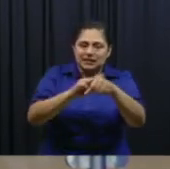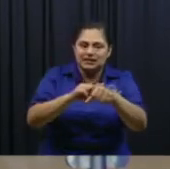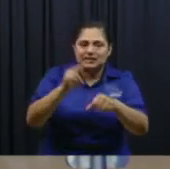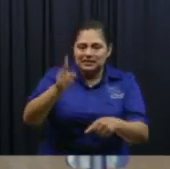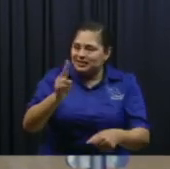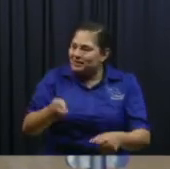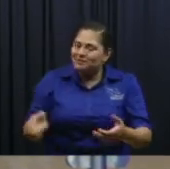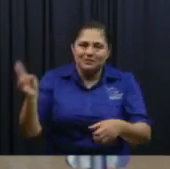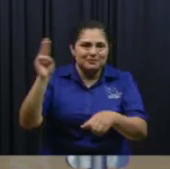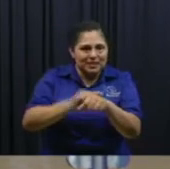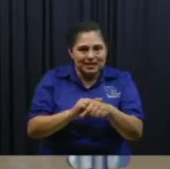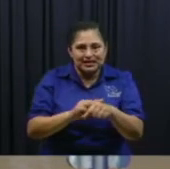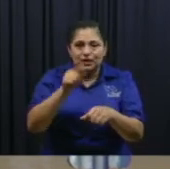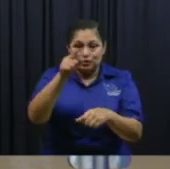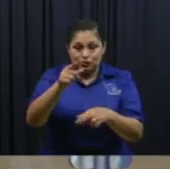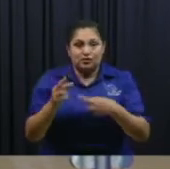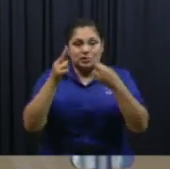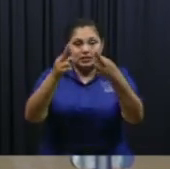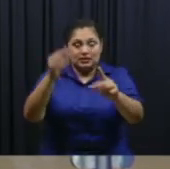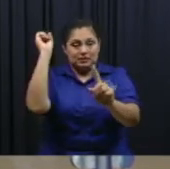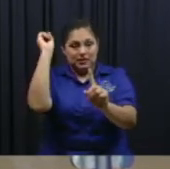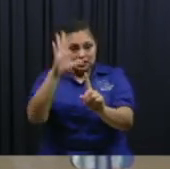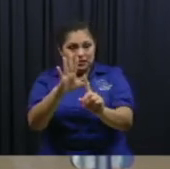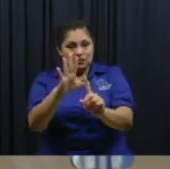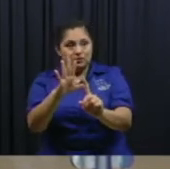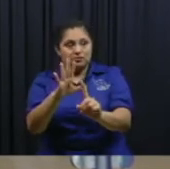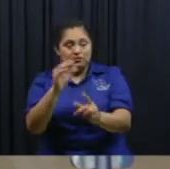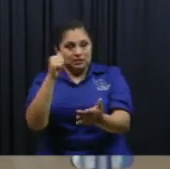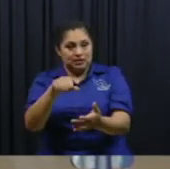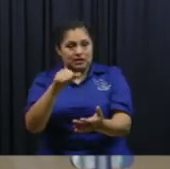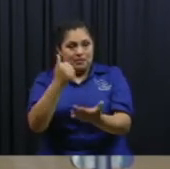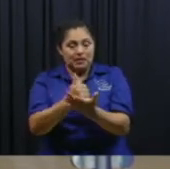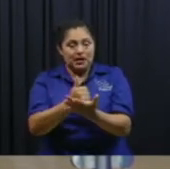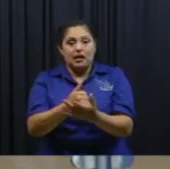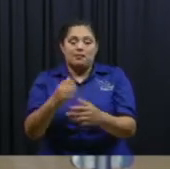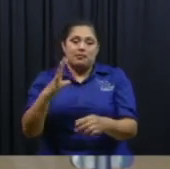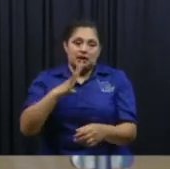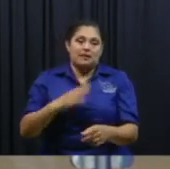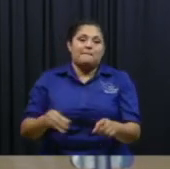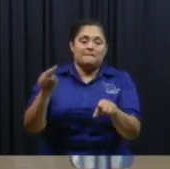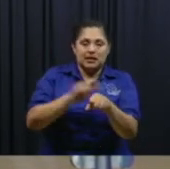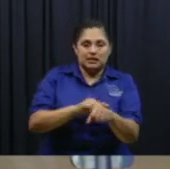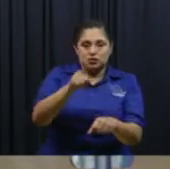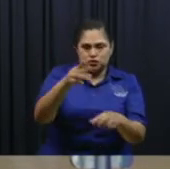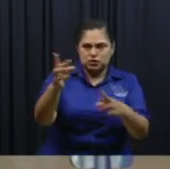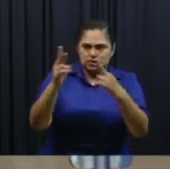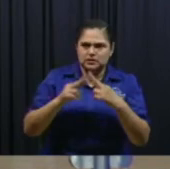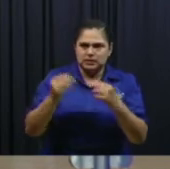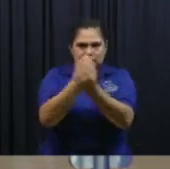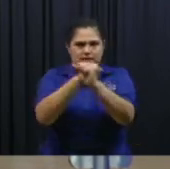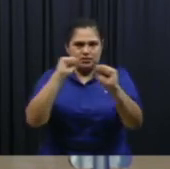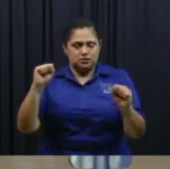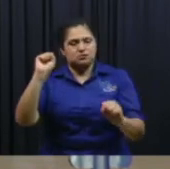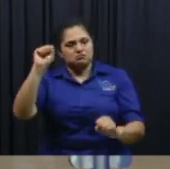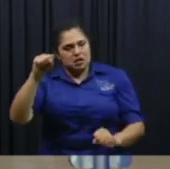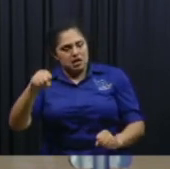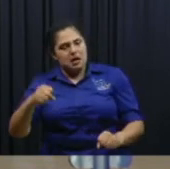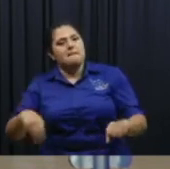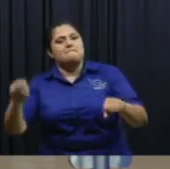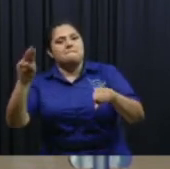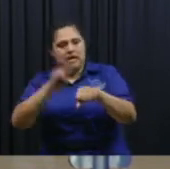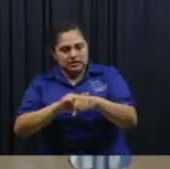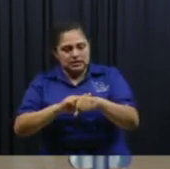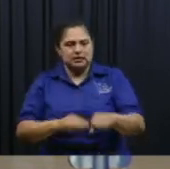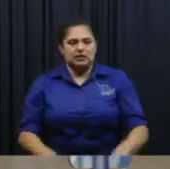hay más siempre recibiste bendición sí Amén hay más recibiste salvación Sí gracias a Dios pues